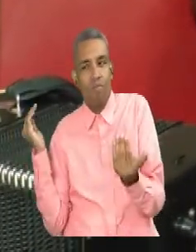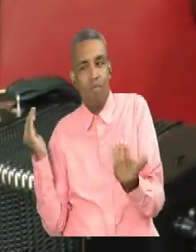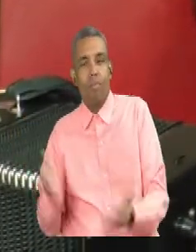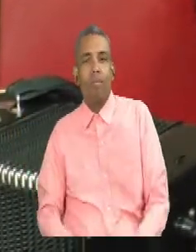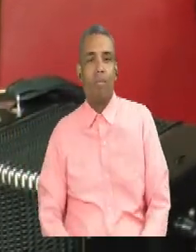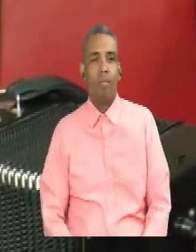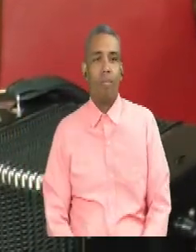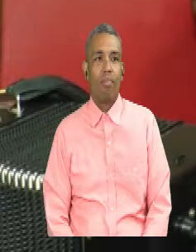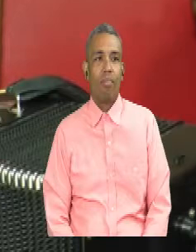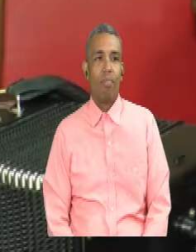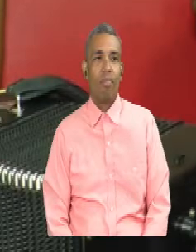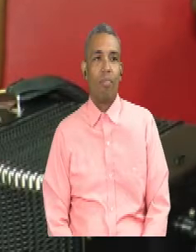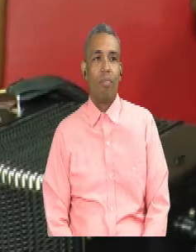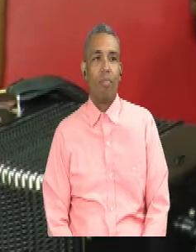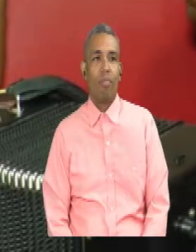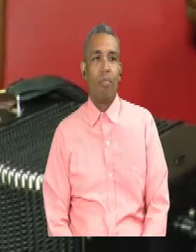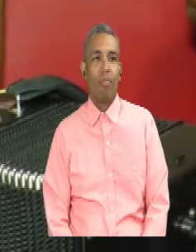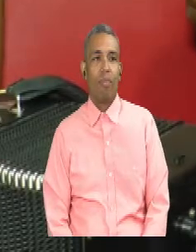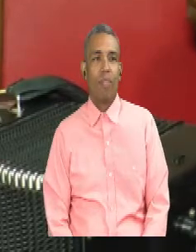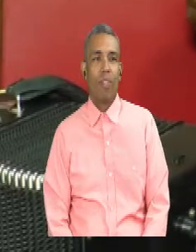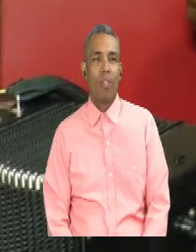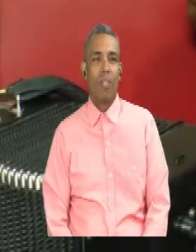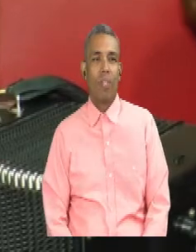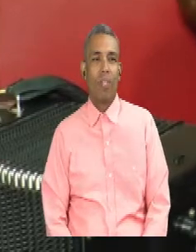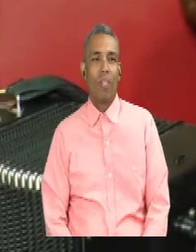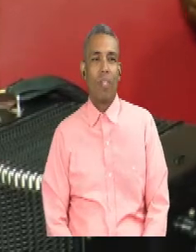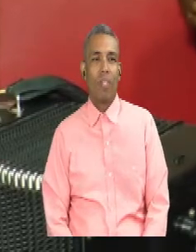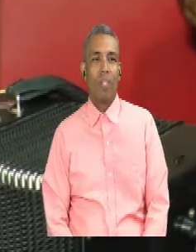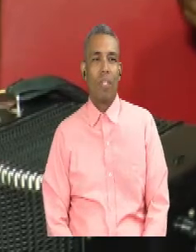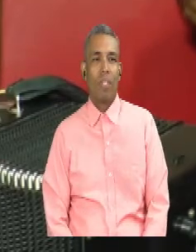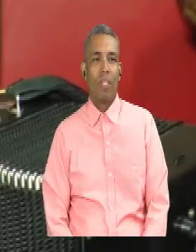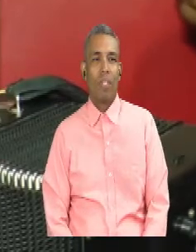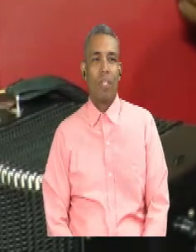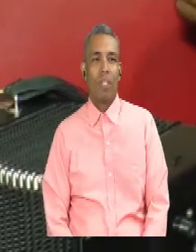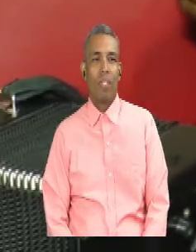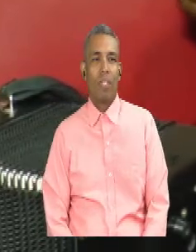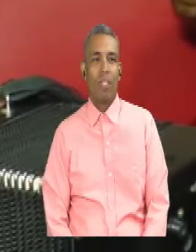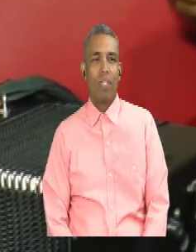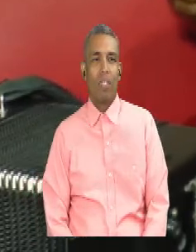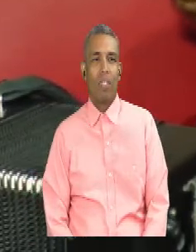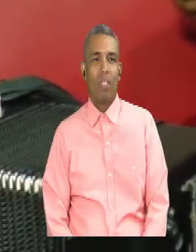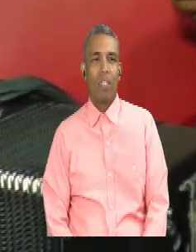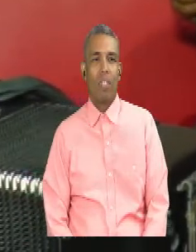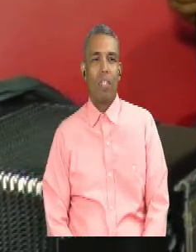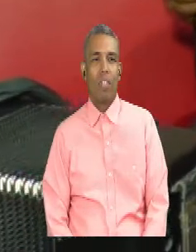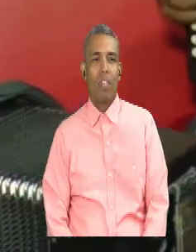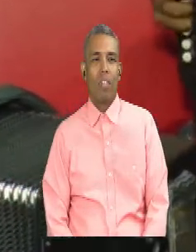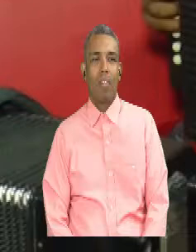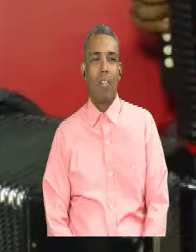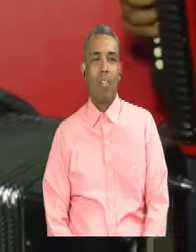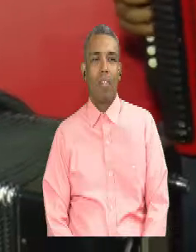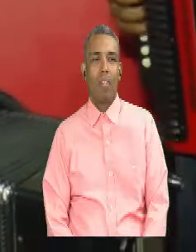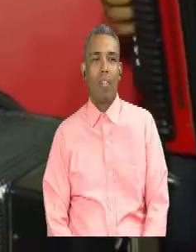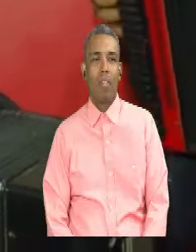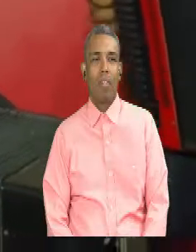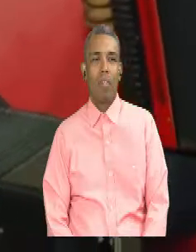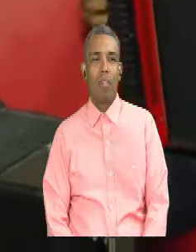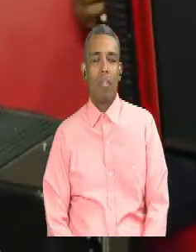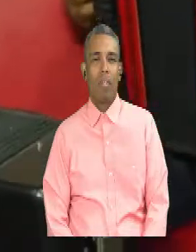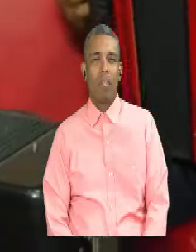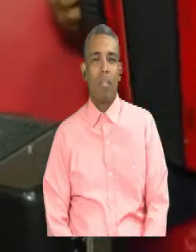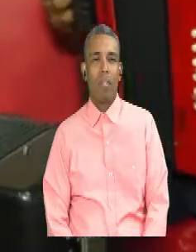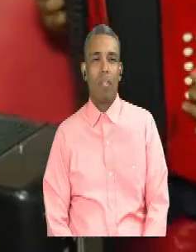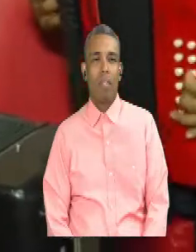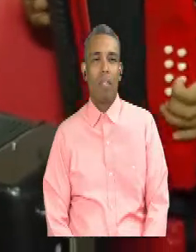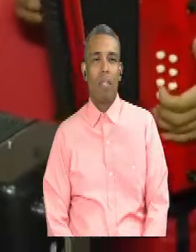Vengo de la... En el tono ahorita, ¿ven? Vengo de la montaña, de allá de la cordillera, ya dejé a mi compañera junto con